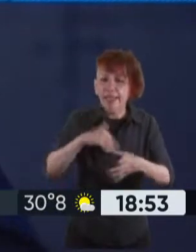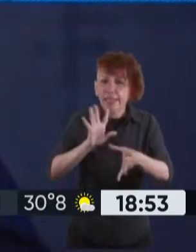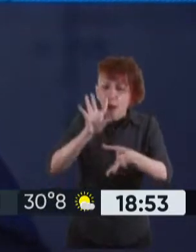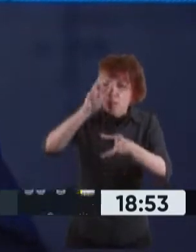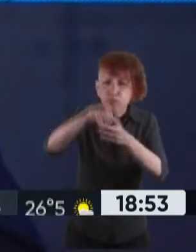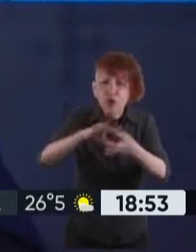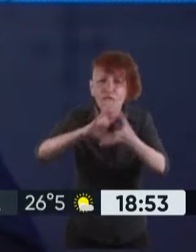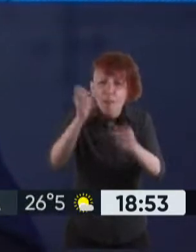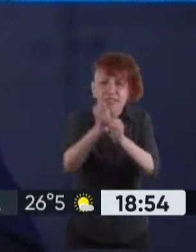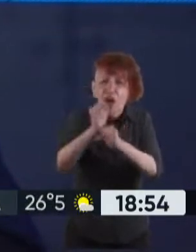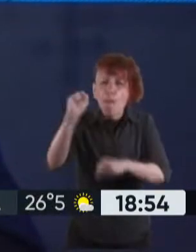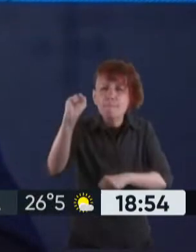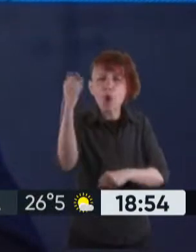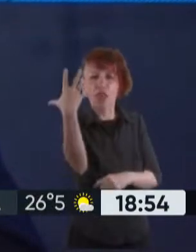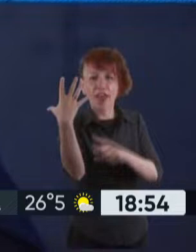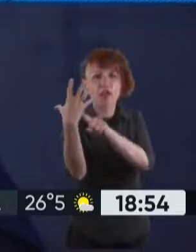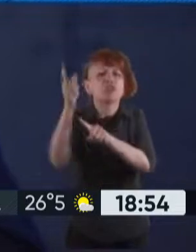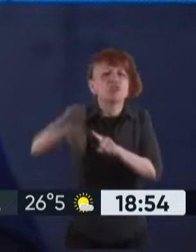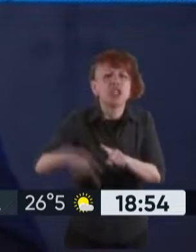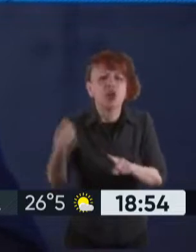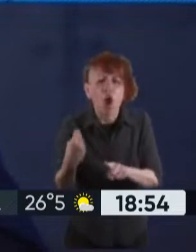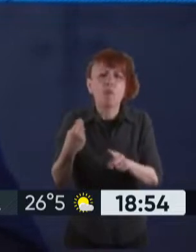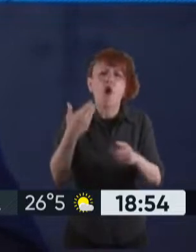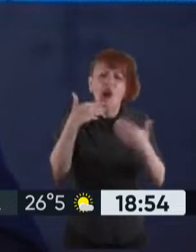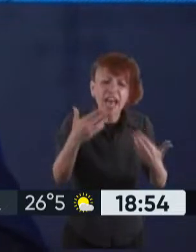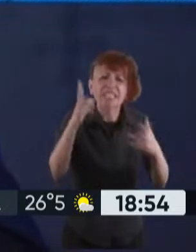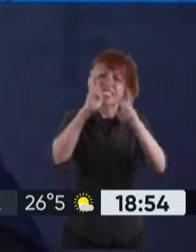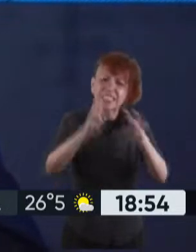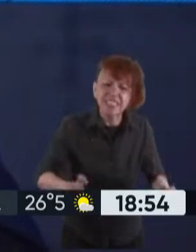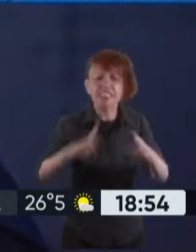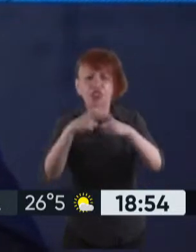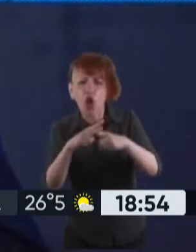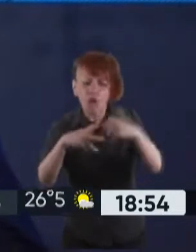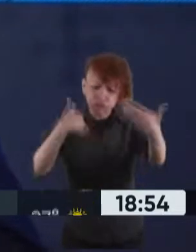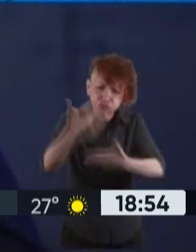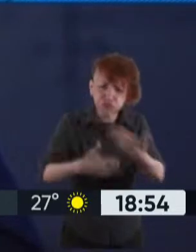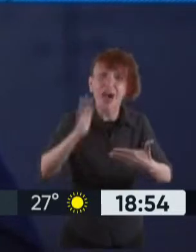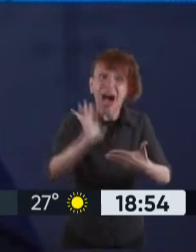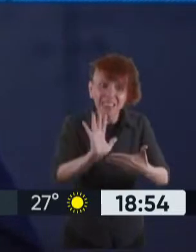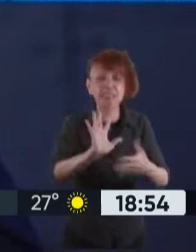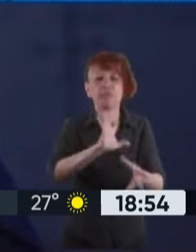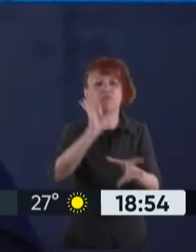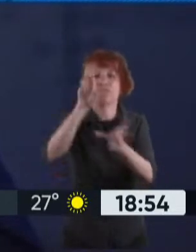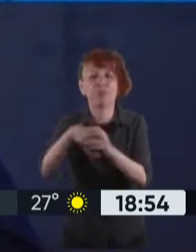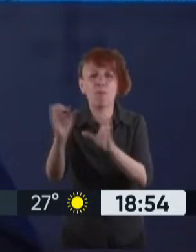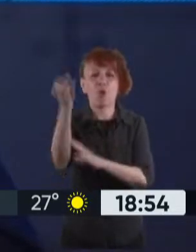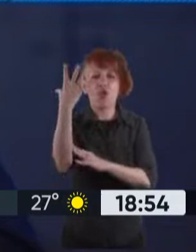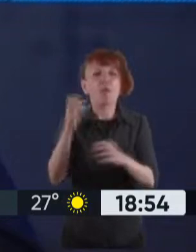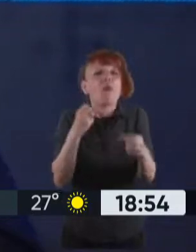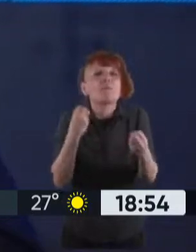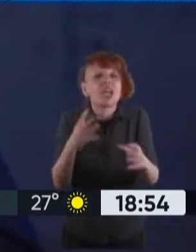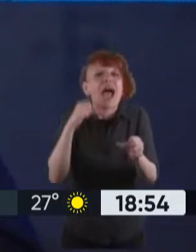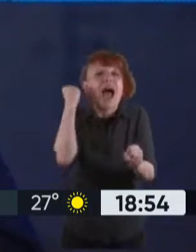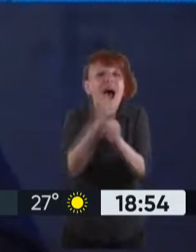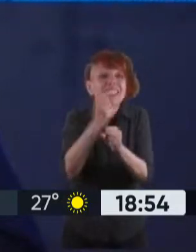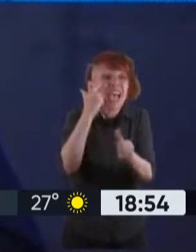entra desarrollando la ciencia y la tecnología, no se entra de otro modo, porque hasta la industria se ha robotizado y